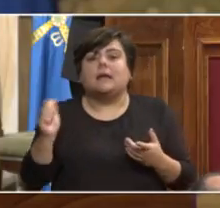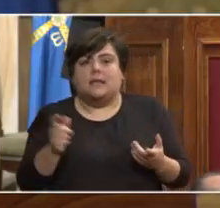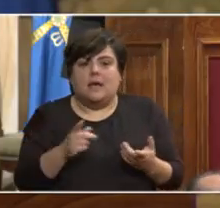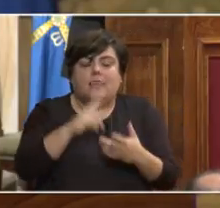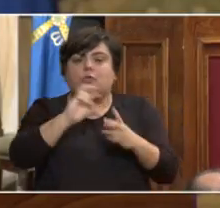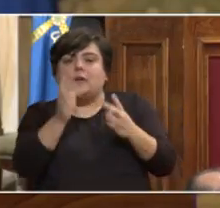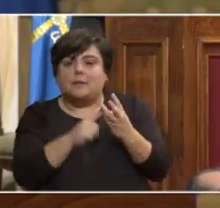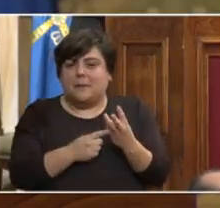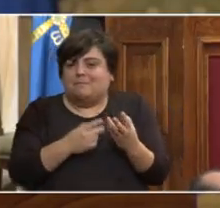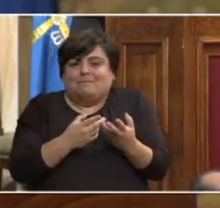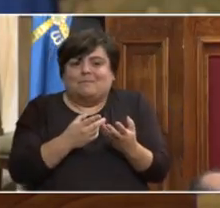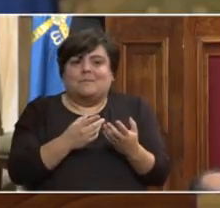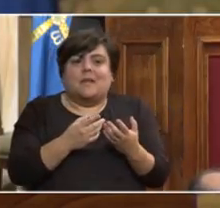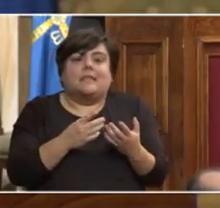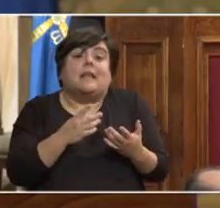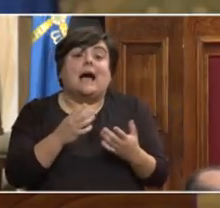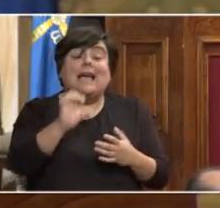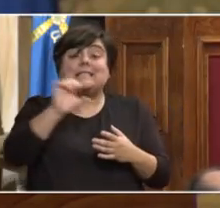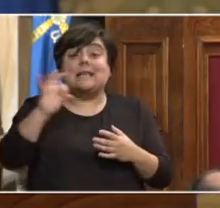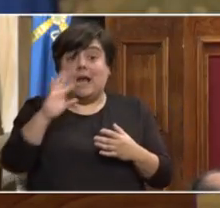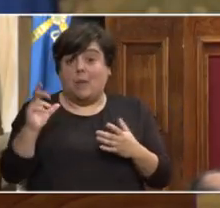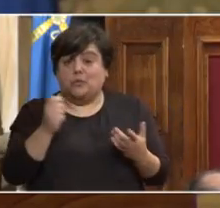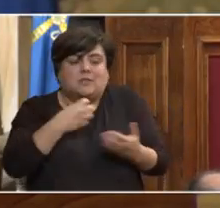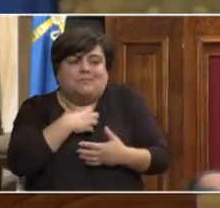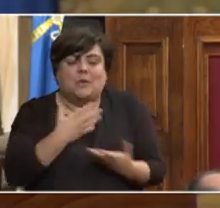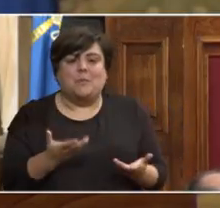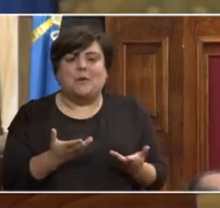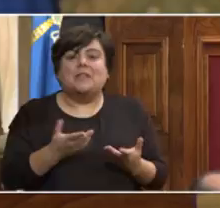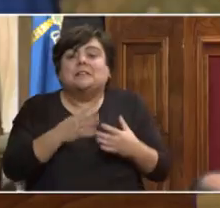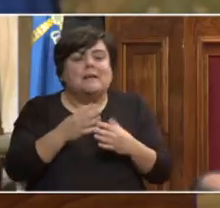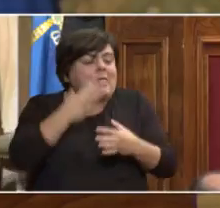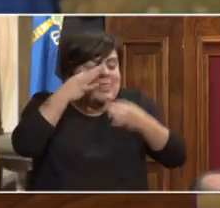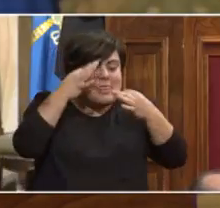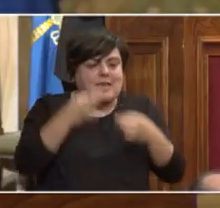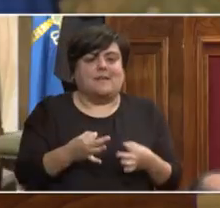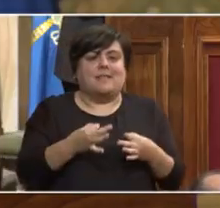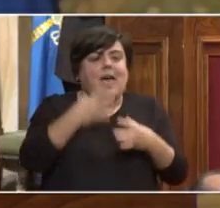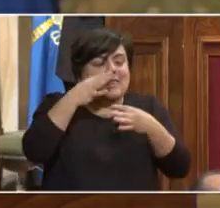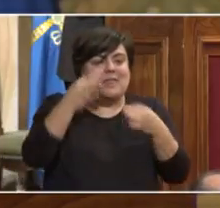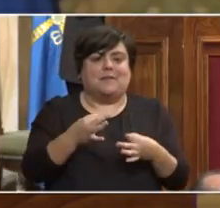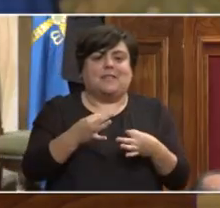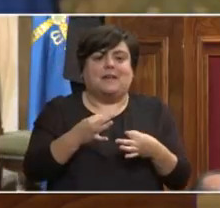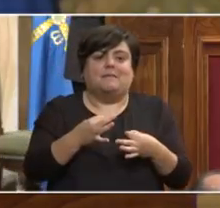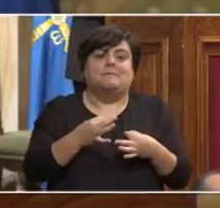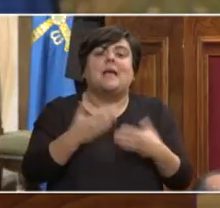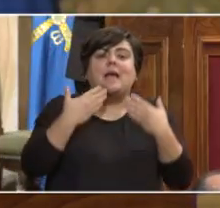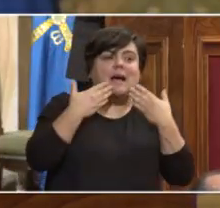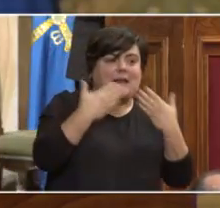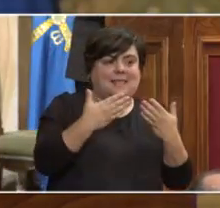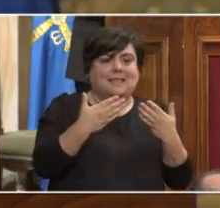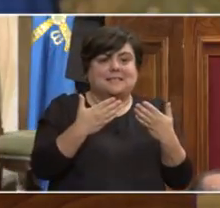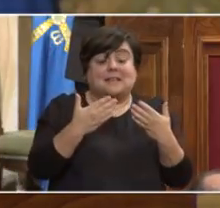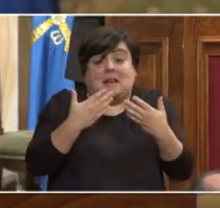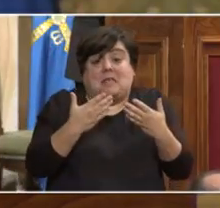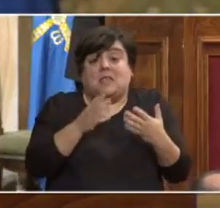Sterpíscore, y de la escaramuza. Así que, de corazón, permítanme agradecerles